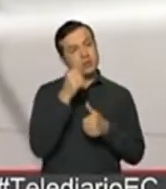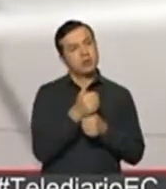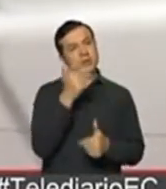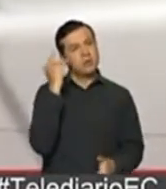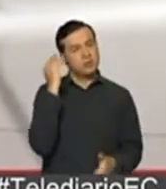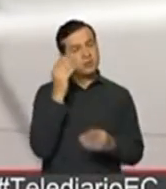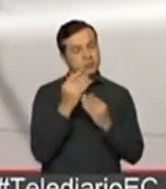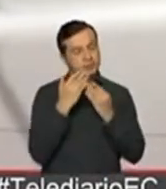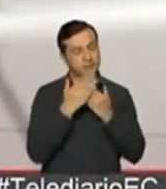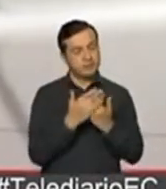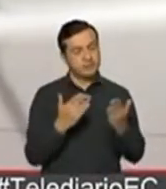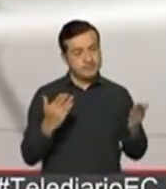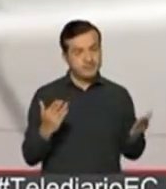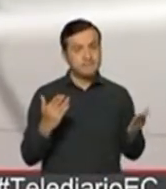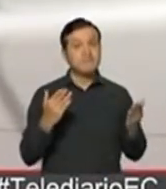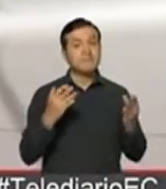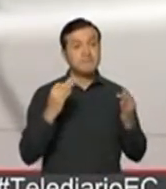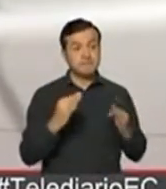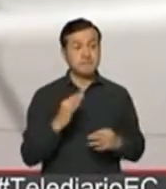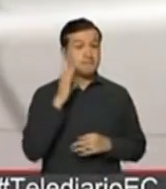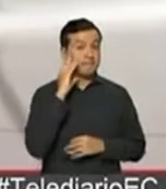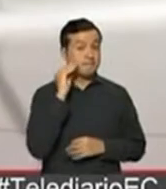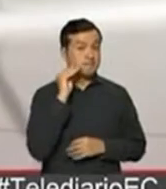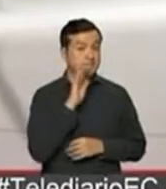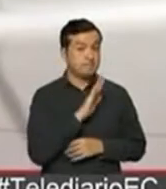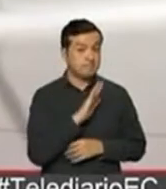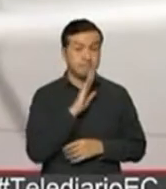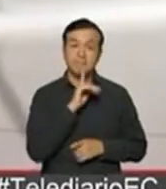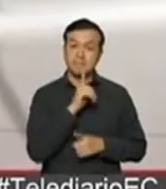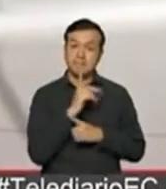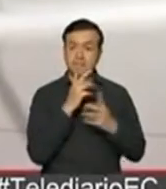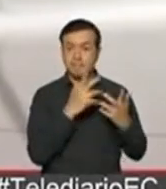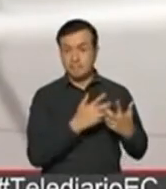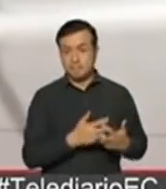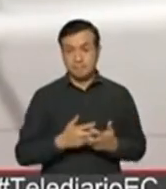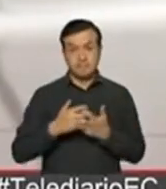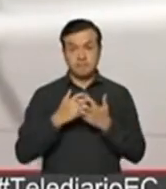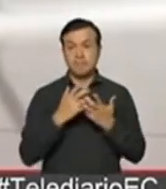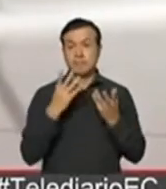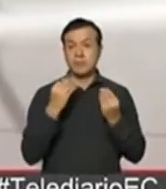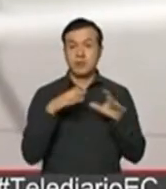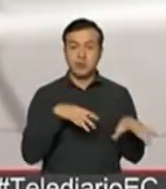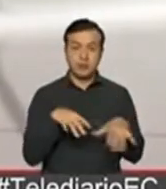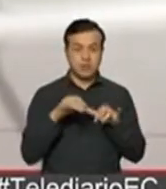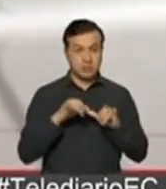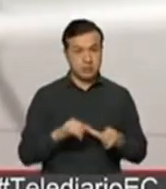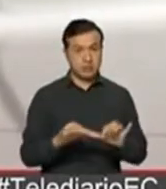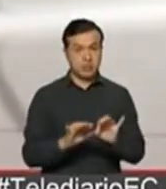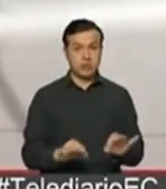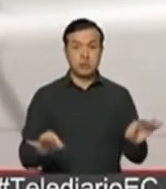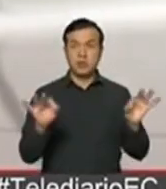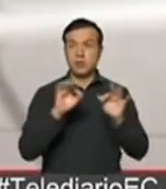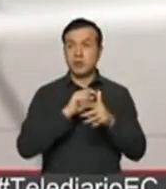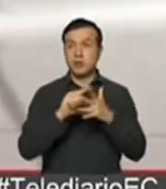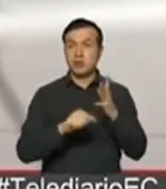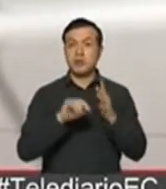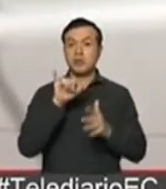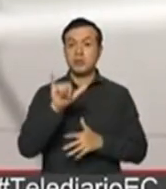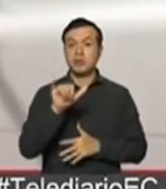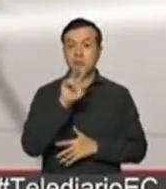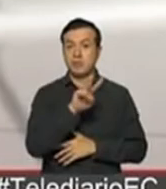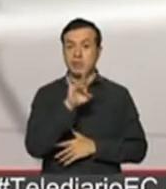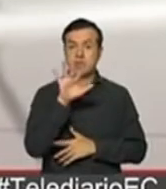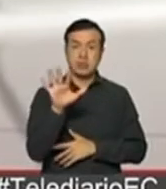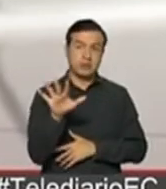historia que es lo que vivimos y cómo podemos seguir unidos tenemos unas actividades importantes que es el sábado 25